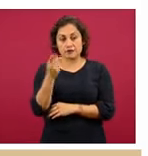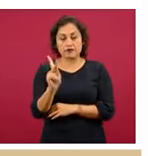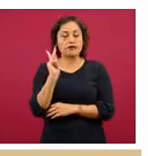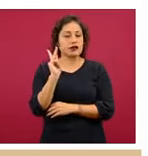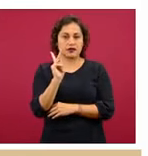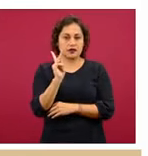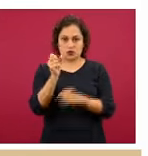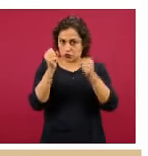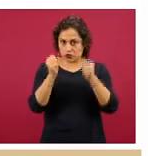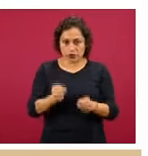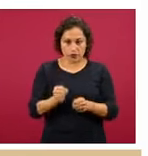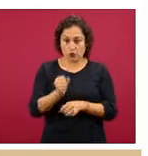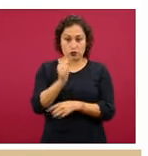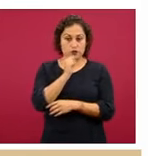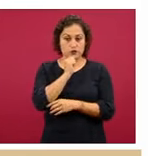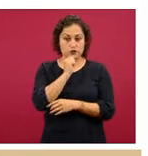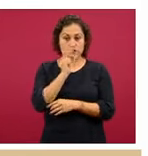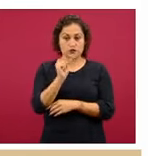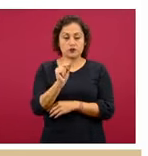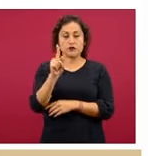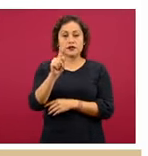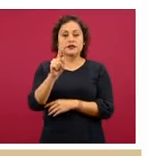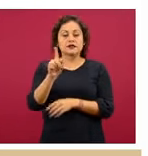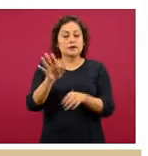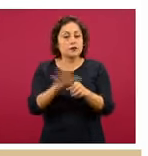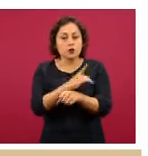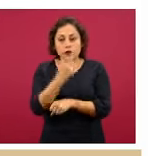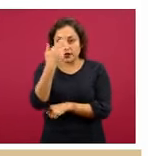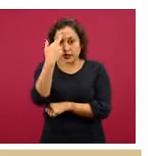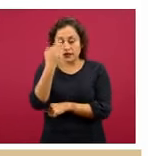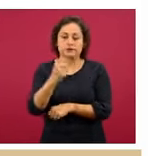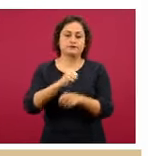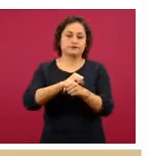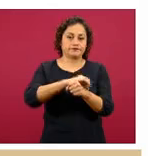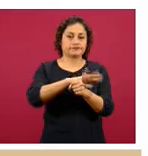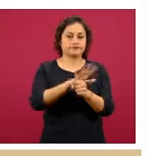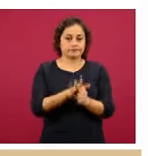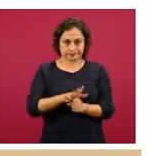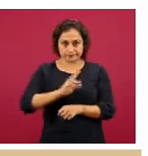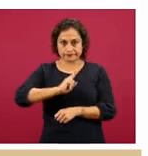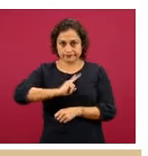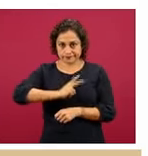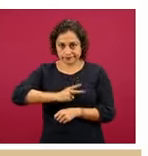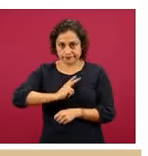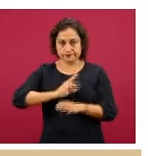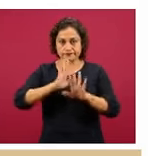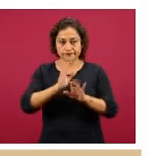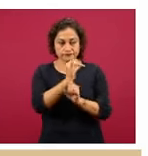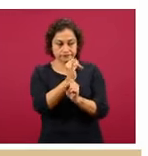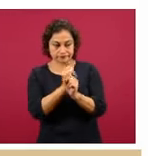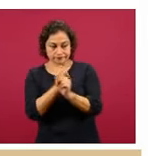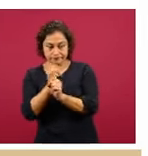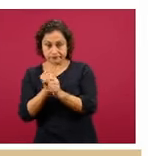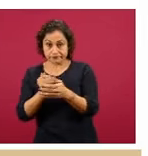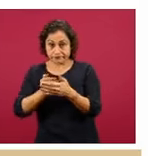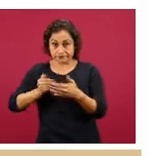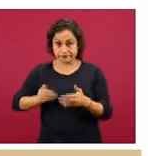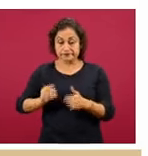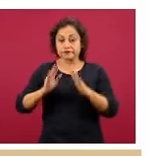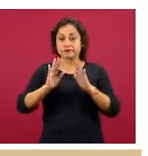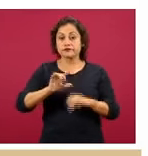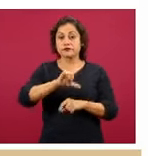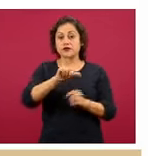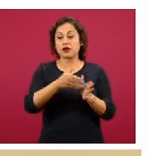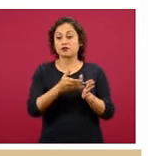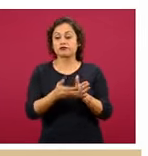ser atribuibles a COVID en esta forma preliminar de análisis. La confirmación de